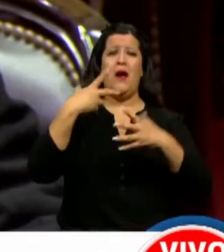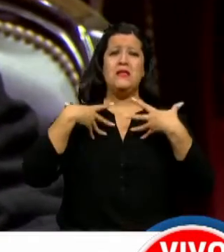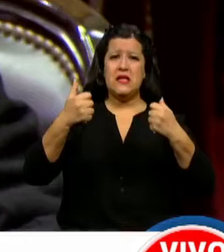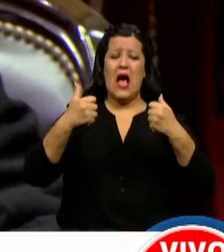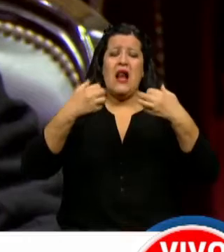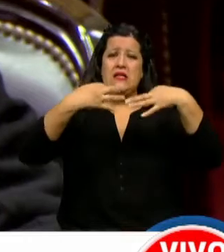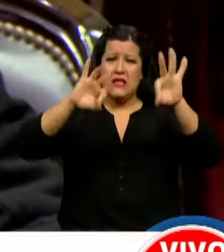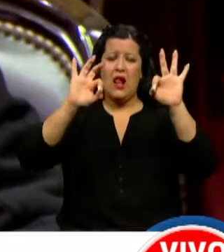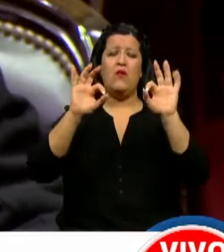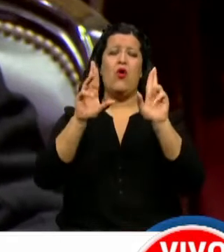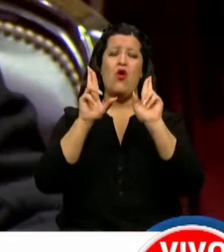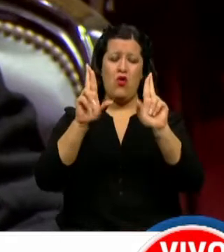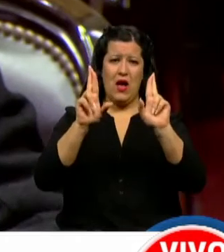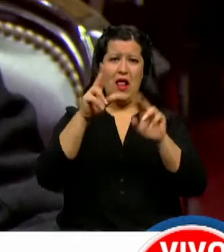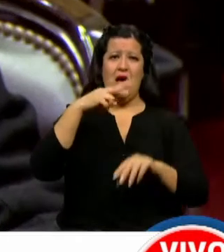salvo.